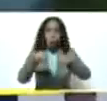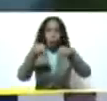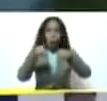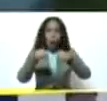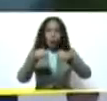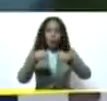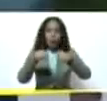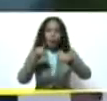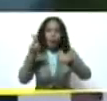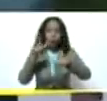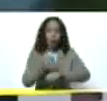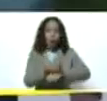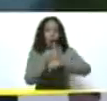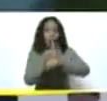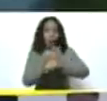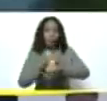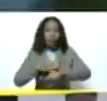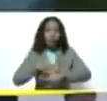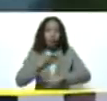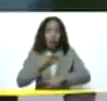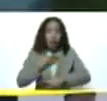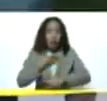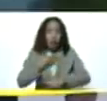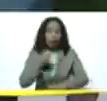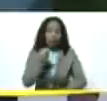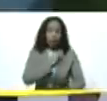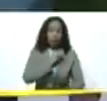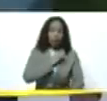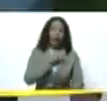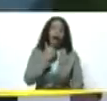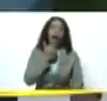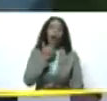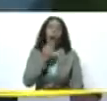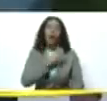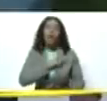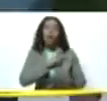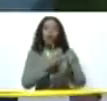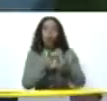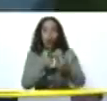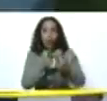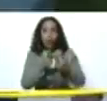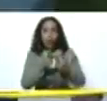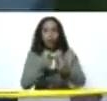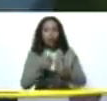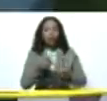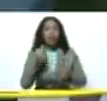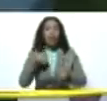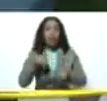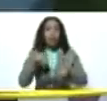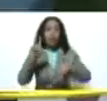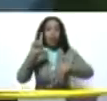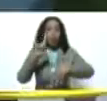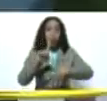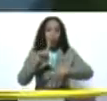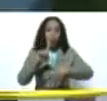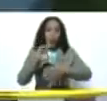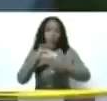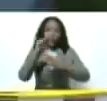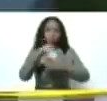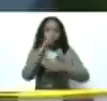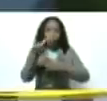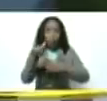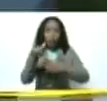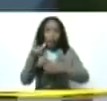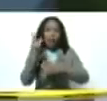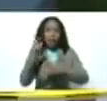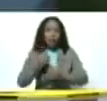son armas que puedan intimidar la voluntad y la dignidad de América Latina y el Caribe, que se